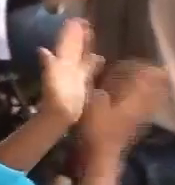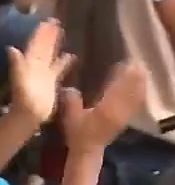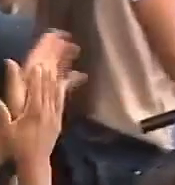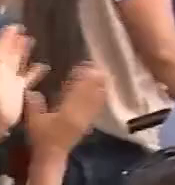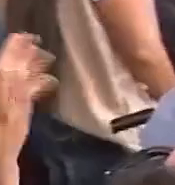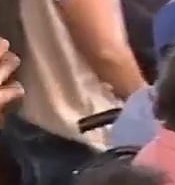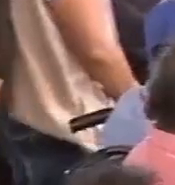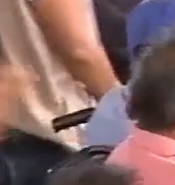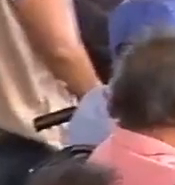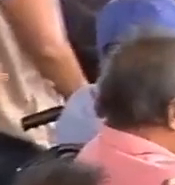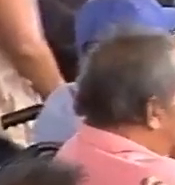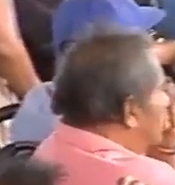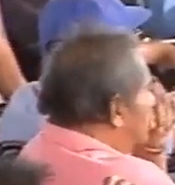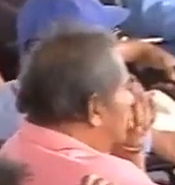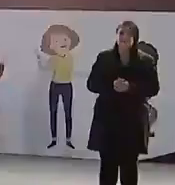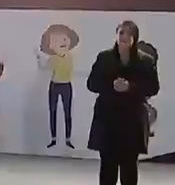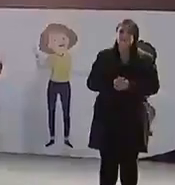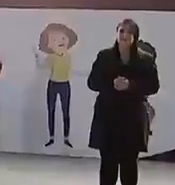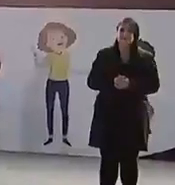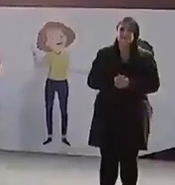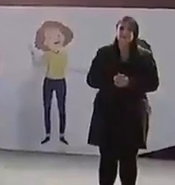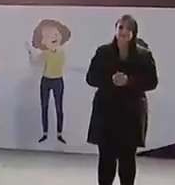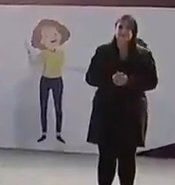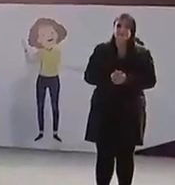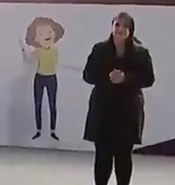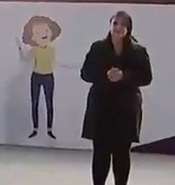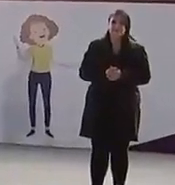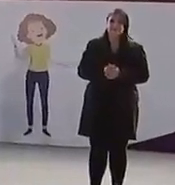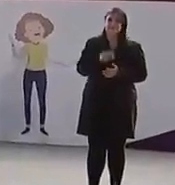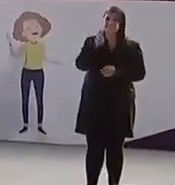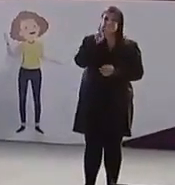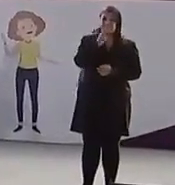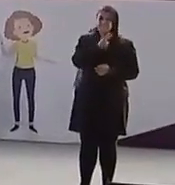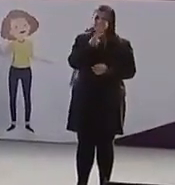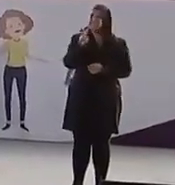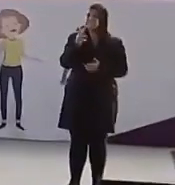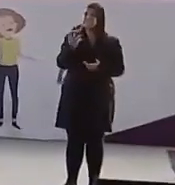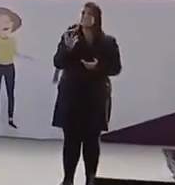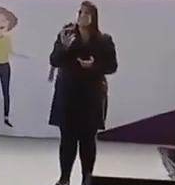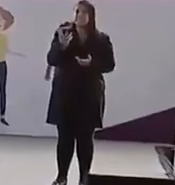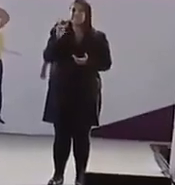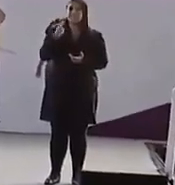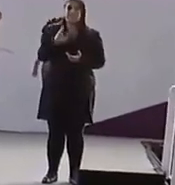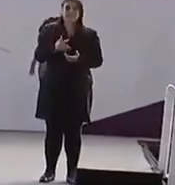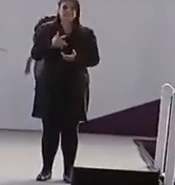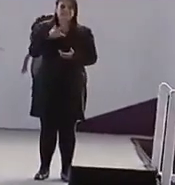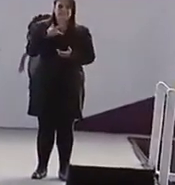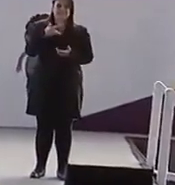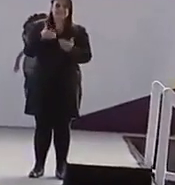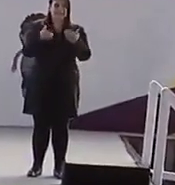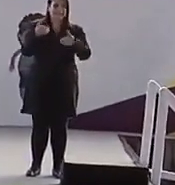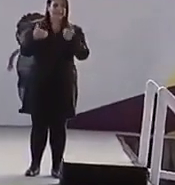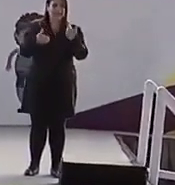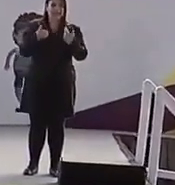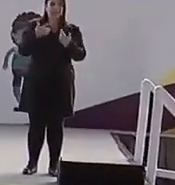miren cuánta satisfacción cuánta alegría